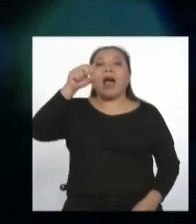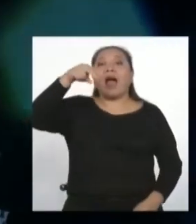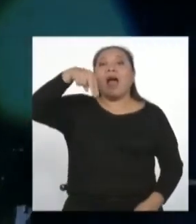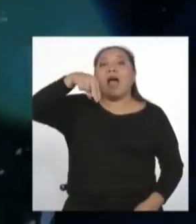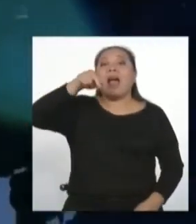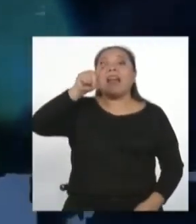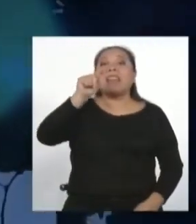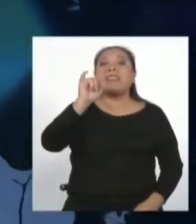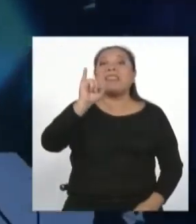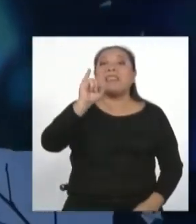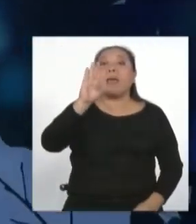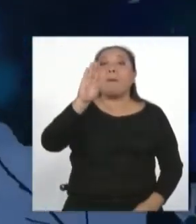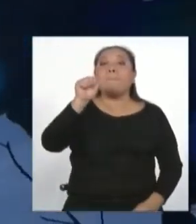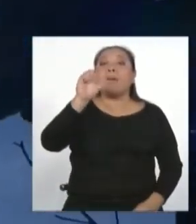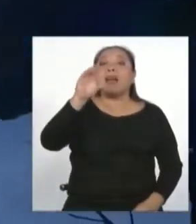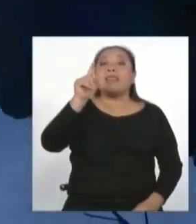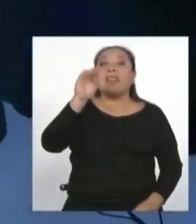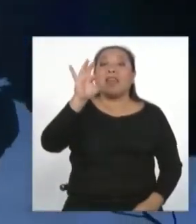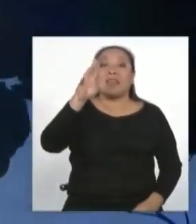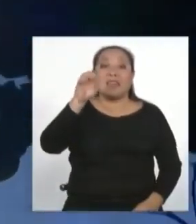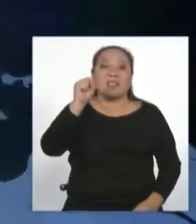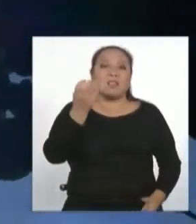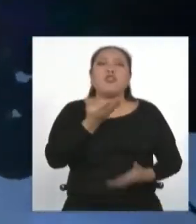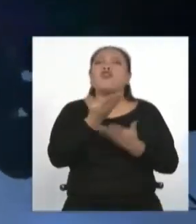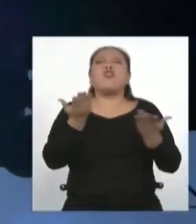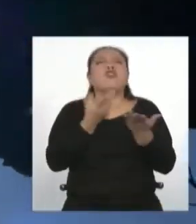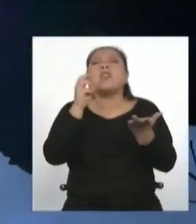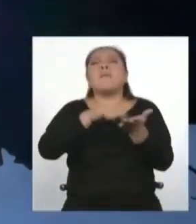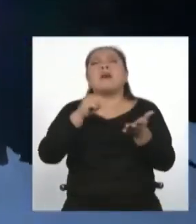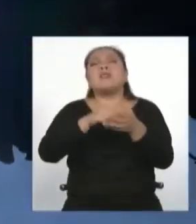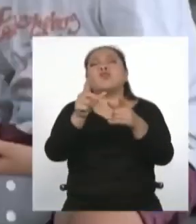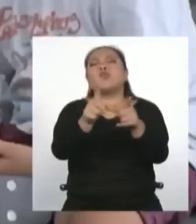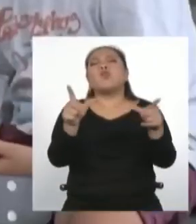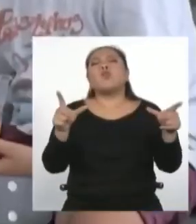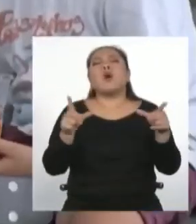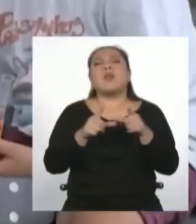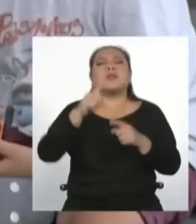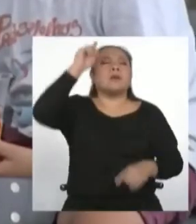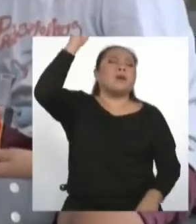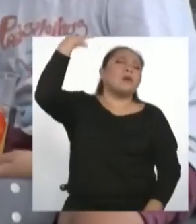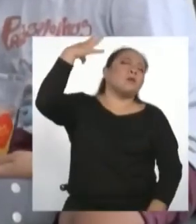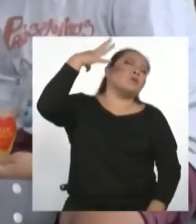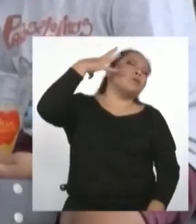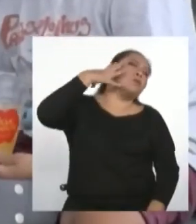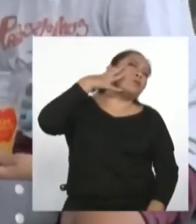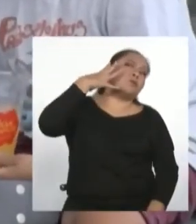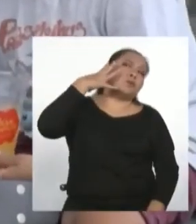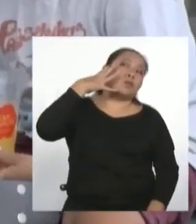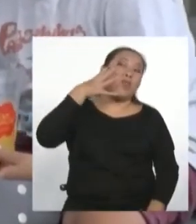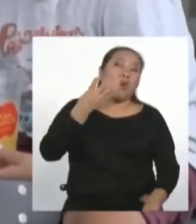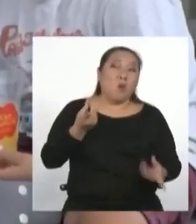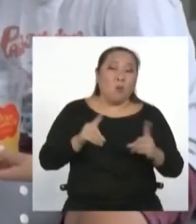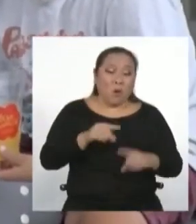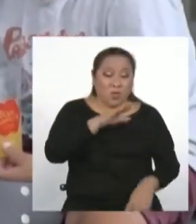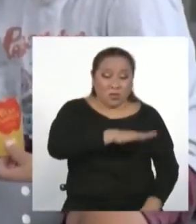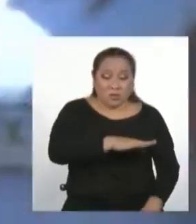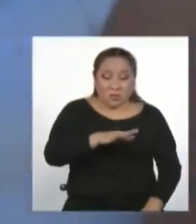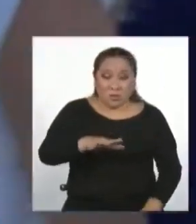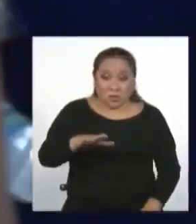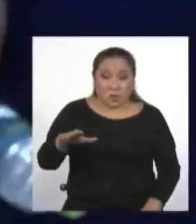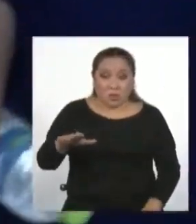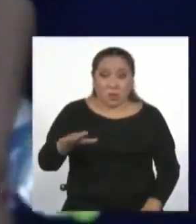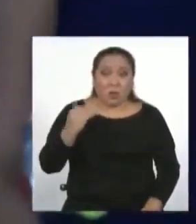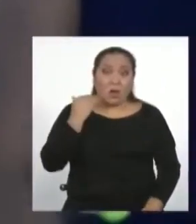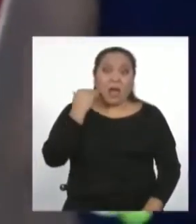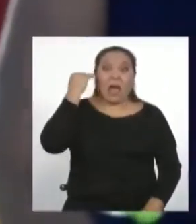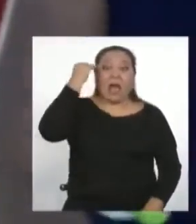importantísimo. Donde más se tiene exposición a la radiación UV es en la edad temprana, hasta los 15, 20 años.